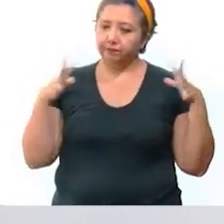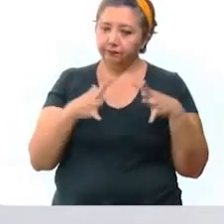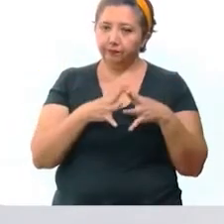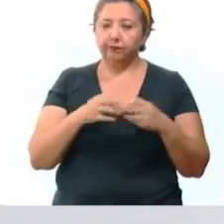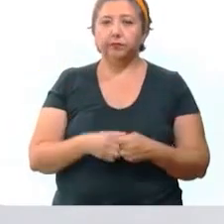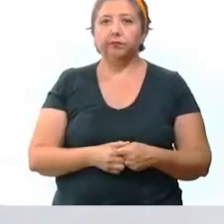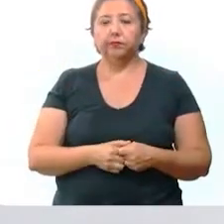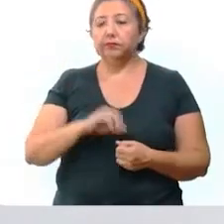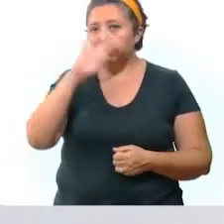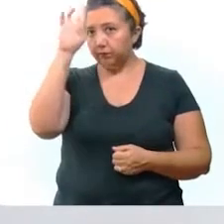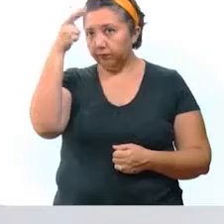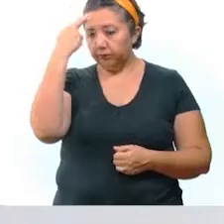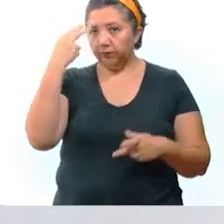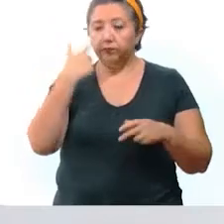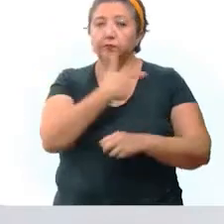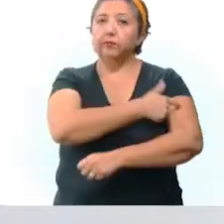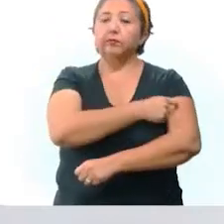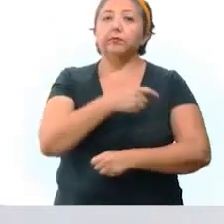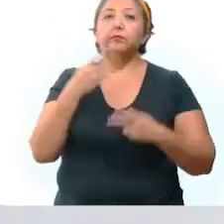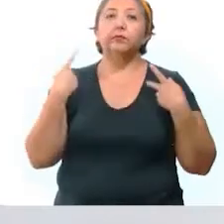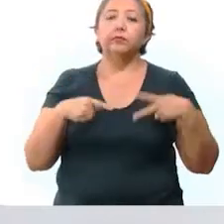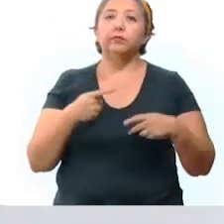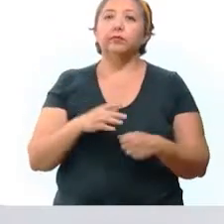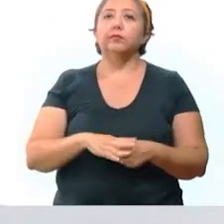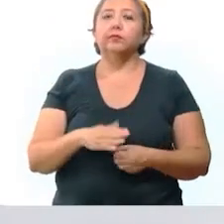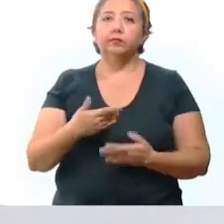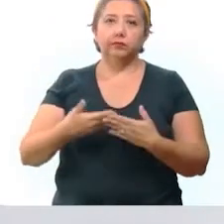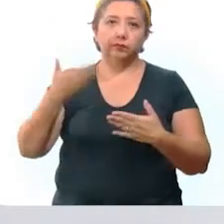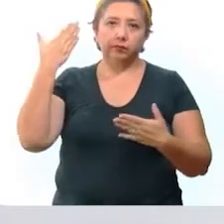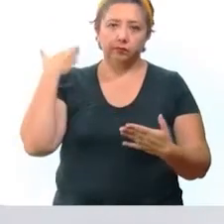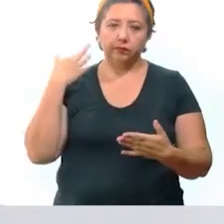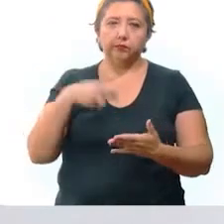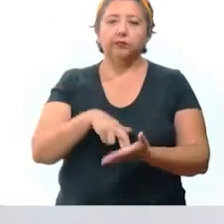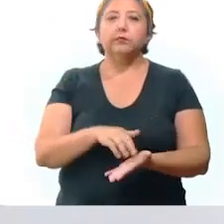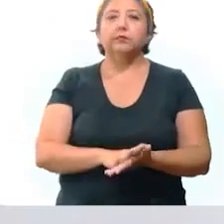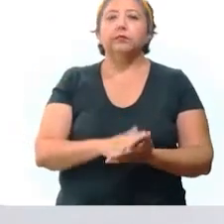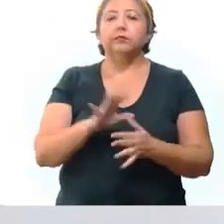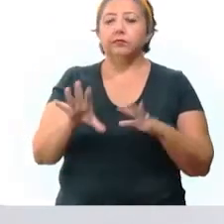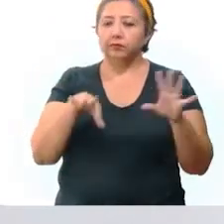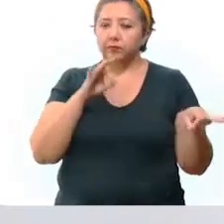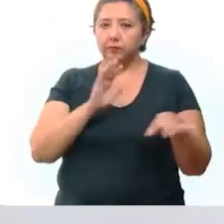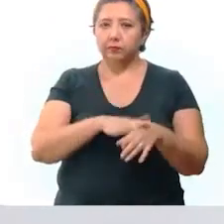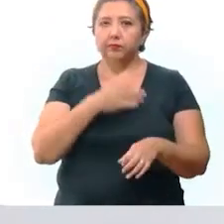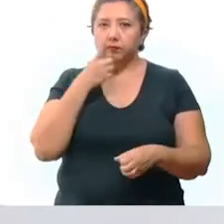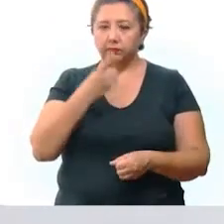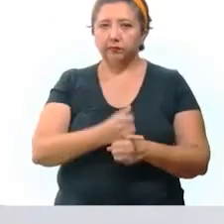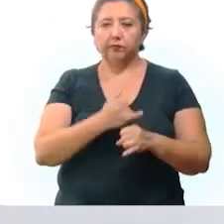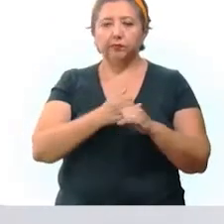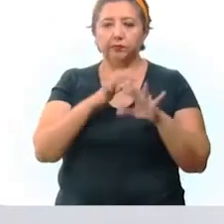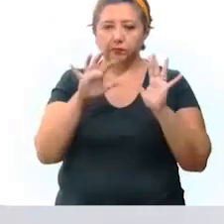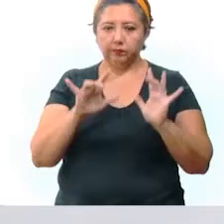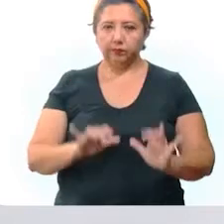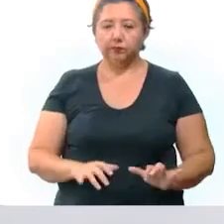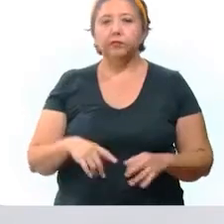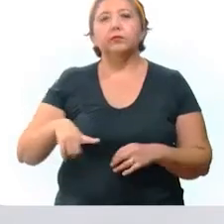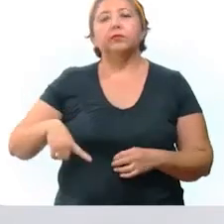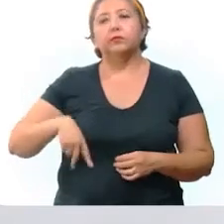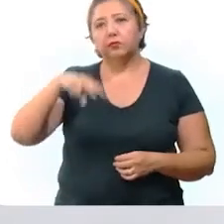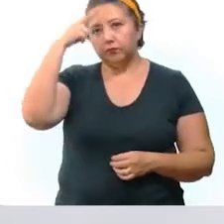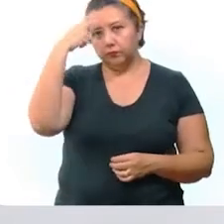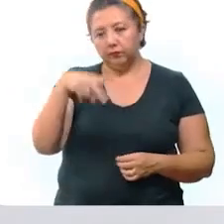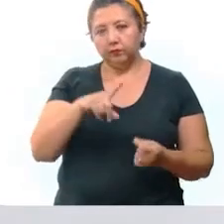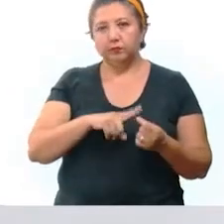conglomeraciones. Se recuerda que las vacunas se ponen a la población que ha sido previamente registrada y seleccionada por medio de las plataformas del gobierno